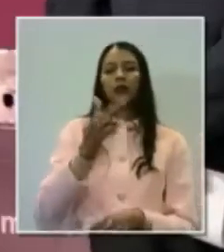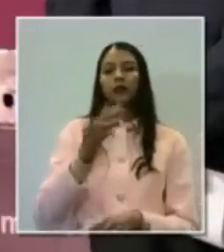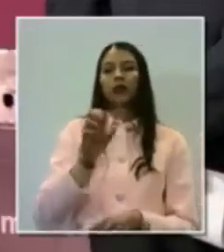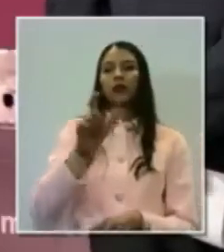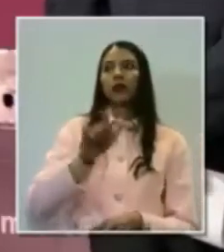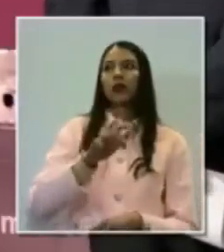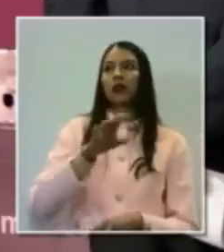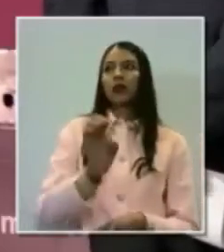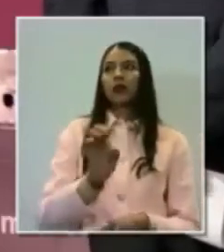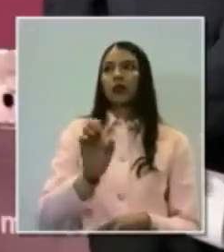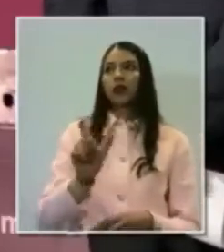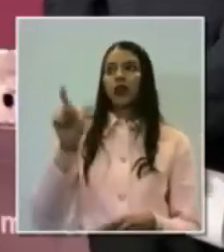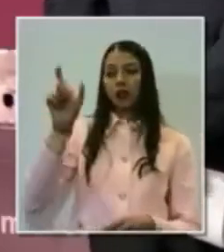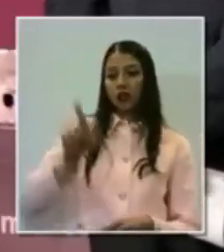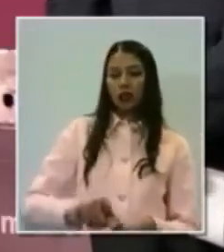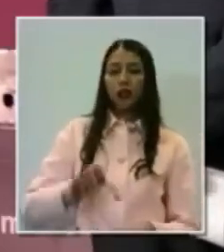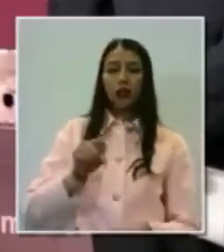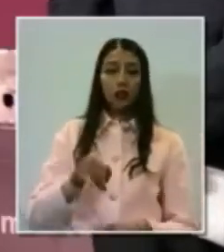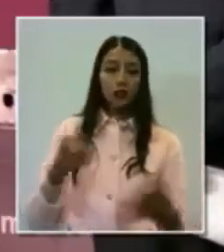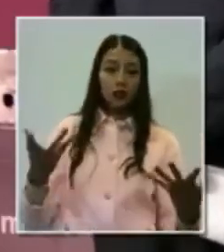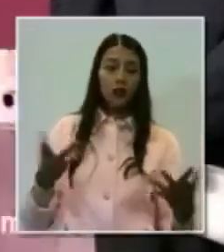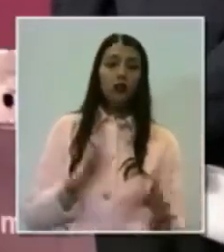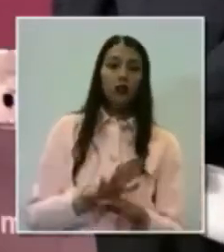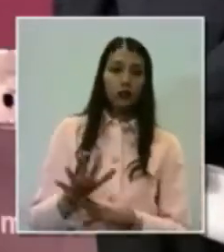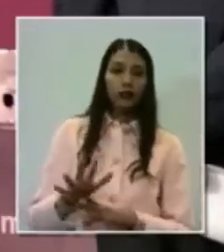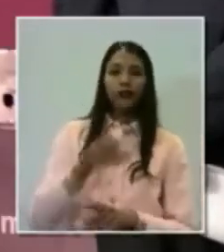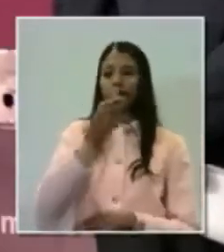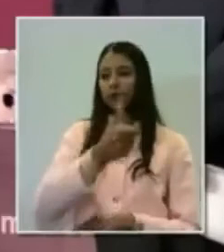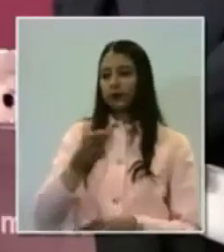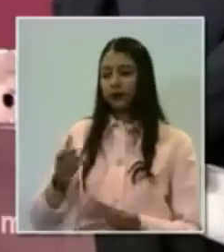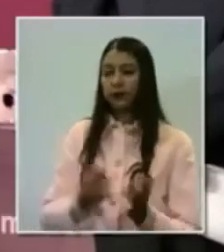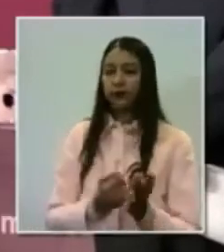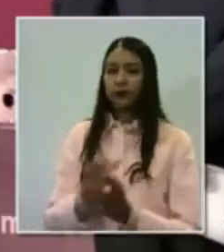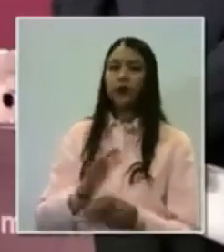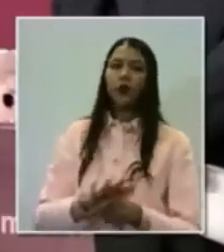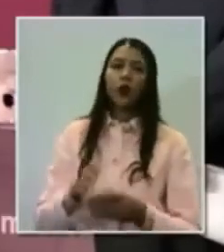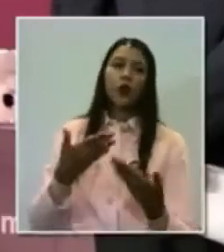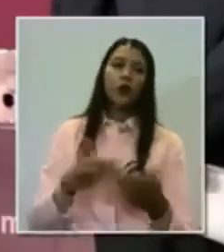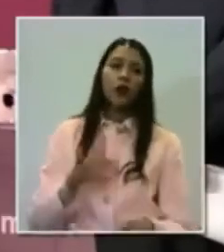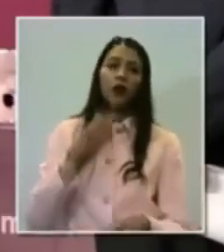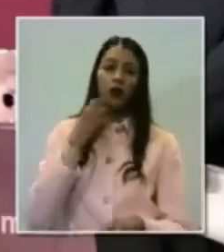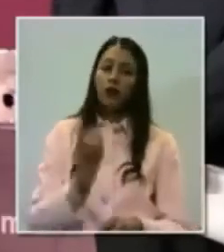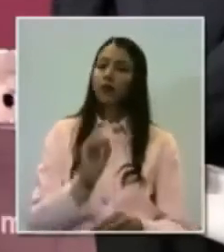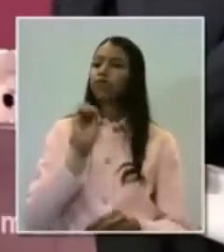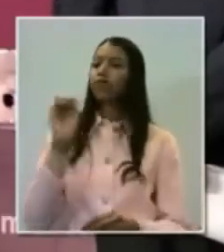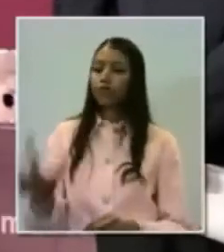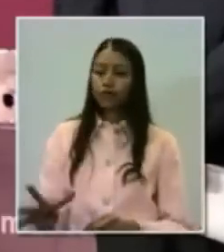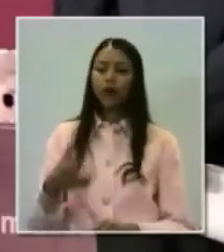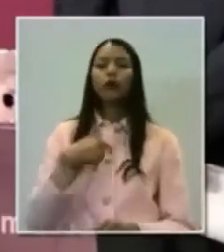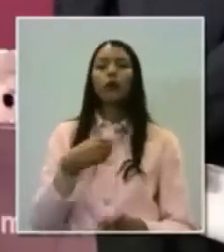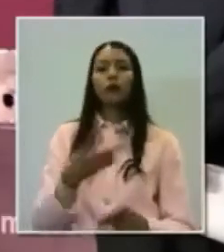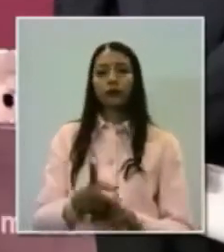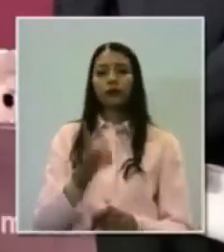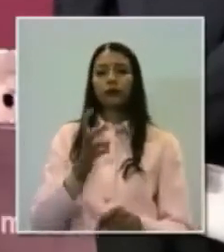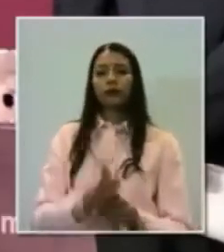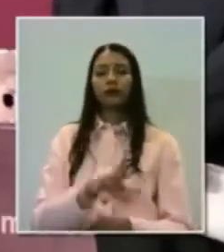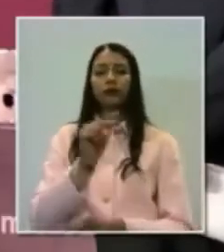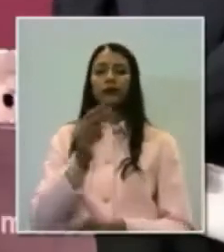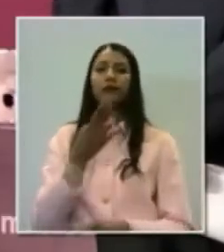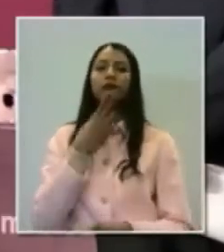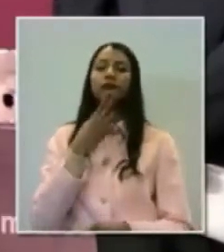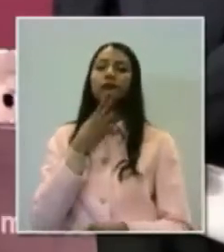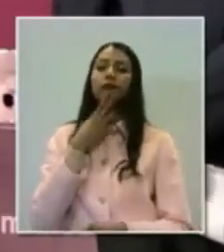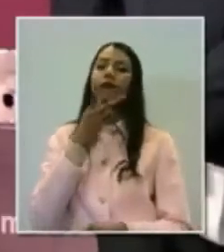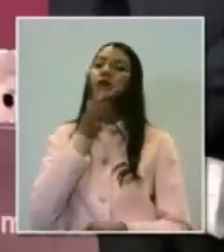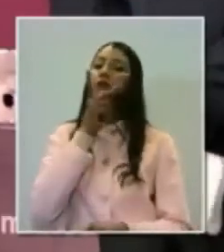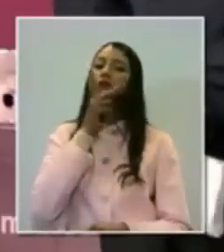tarjeta. Y tan es así que se ha dado la apertura para que cada quien elija en qué banco quiere que se le deposite. Entonces yo invitaría a no utilizar